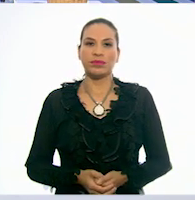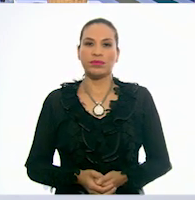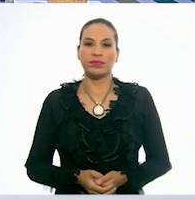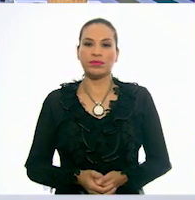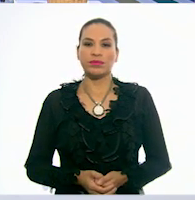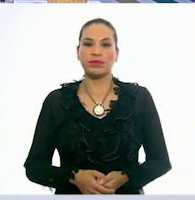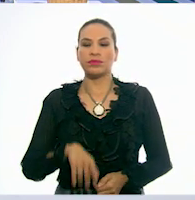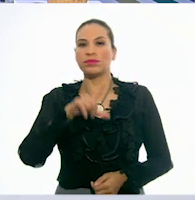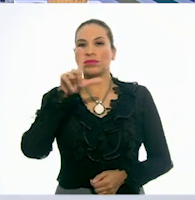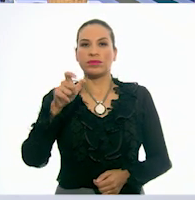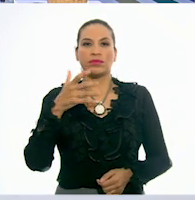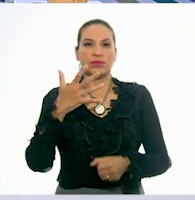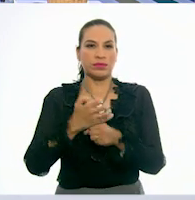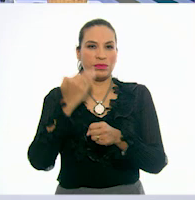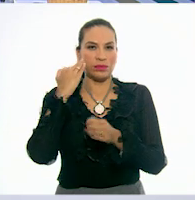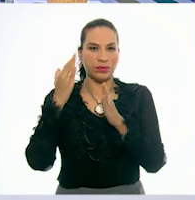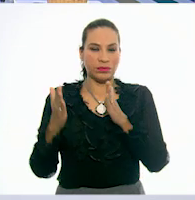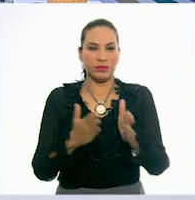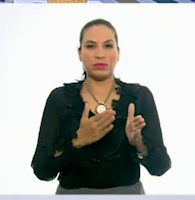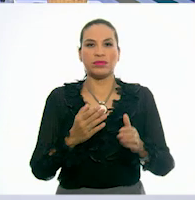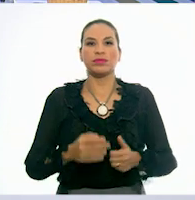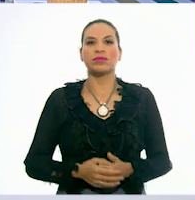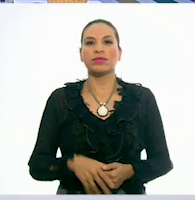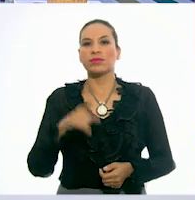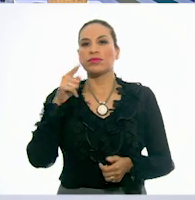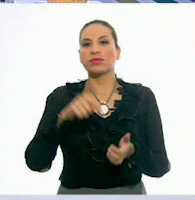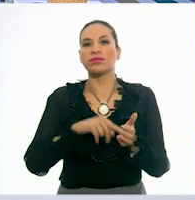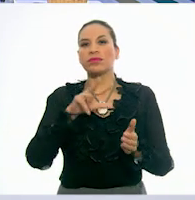Y luego el quinto periodo fue en